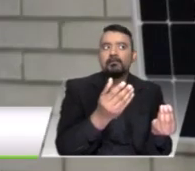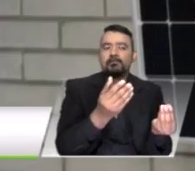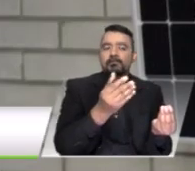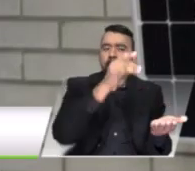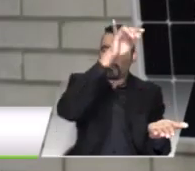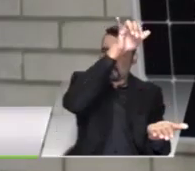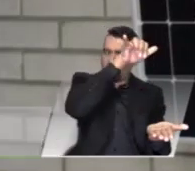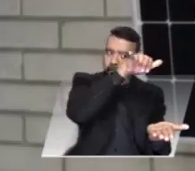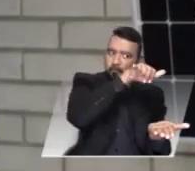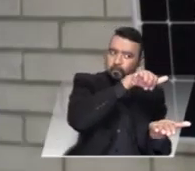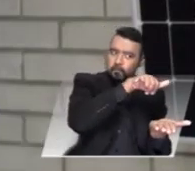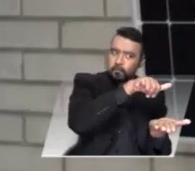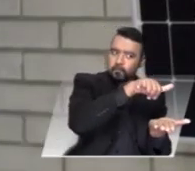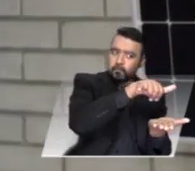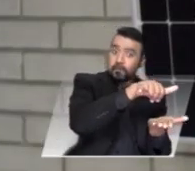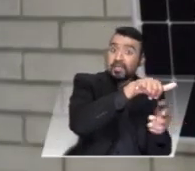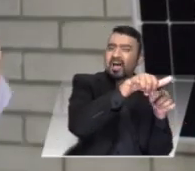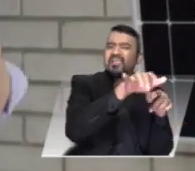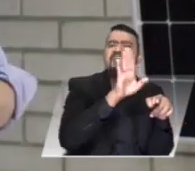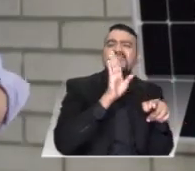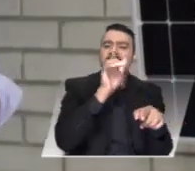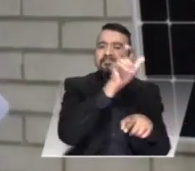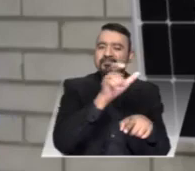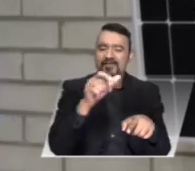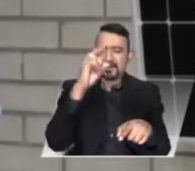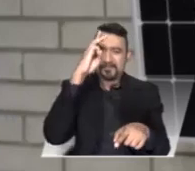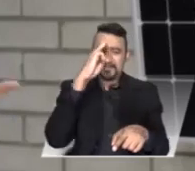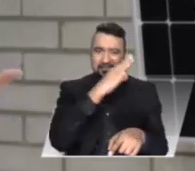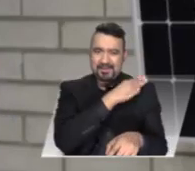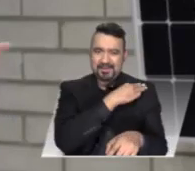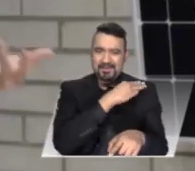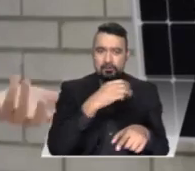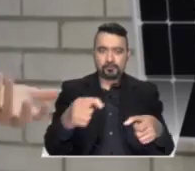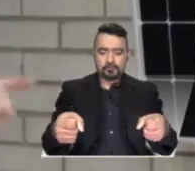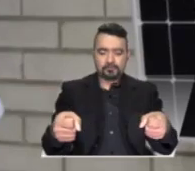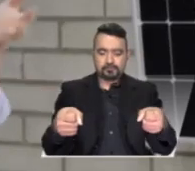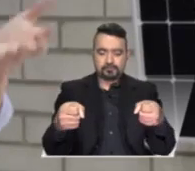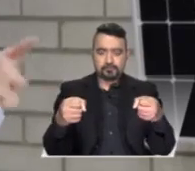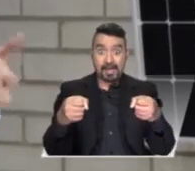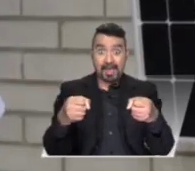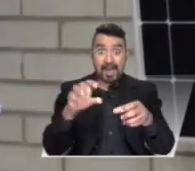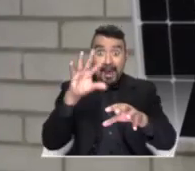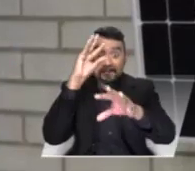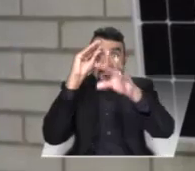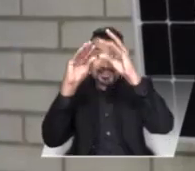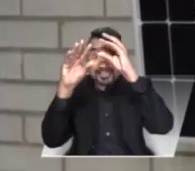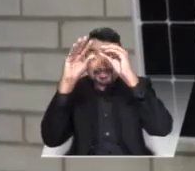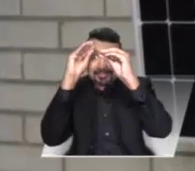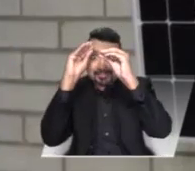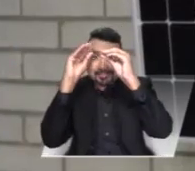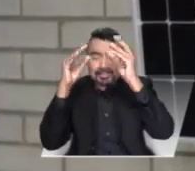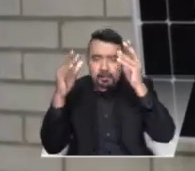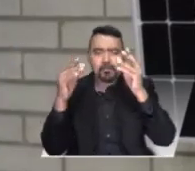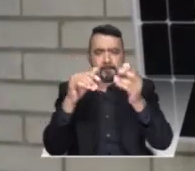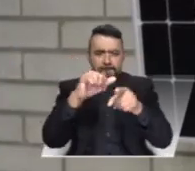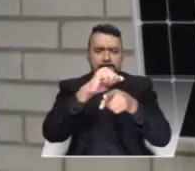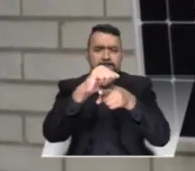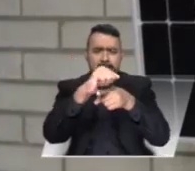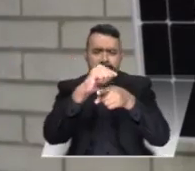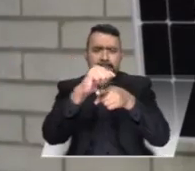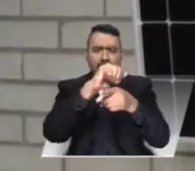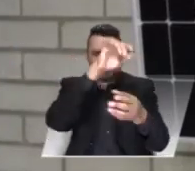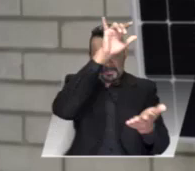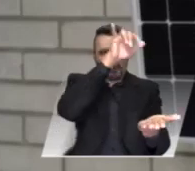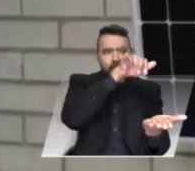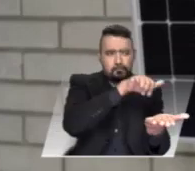de aprendizaje que tenemos en la ciudad. En este momento en Medellín el 30% de las operaciones de Medellín, puede ser un poco menos, son operaciones de